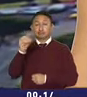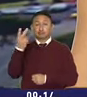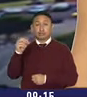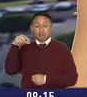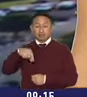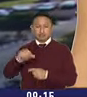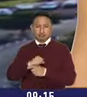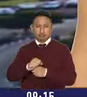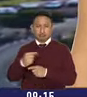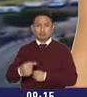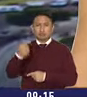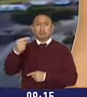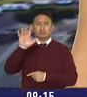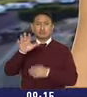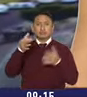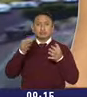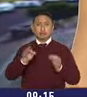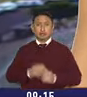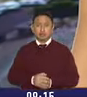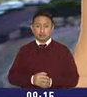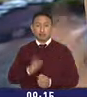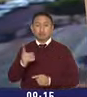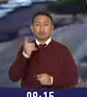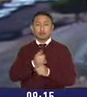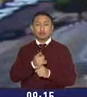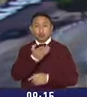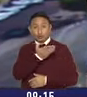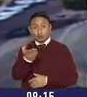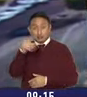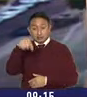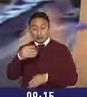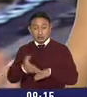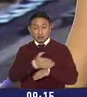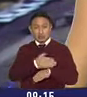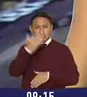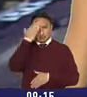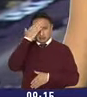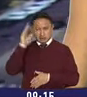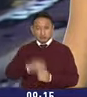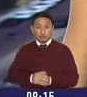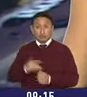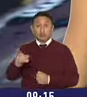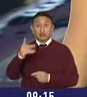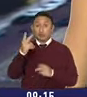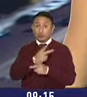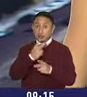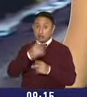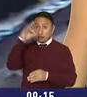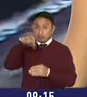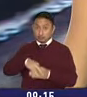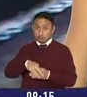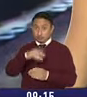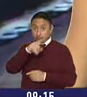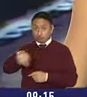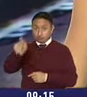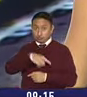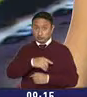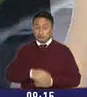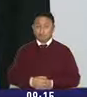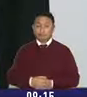en práctica el próximo 5 de febrero. Es por esto que usted debe estar informado para evitar anular el voto de forma involuntaria.